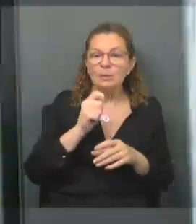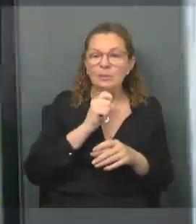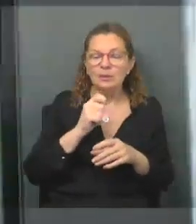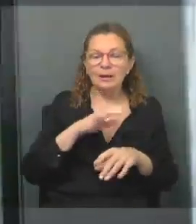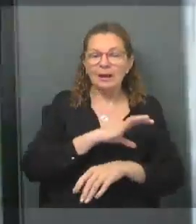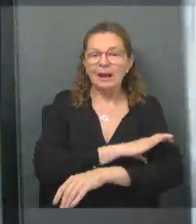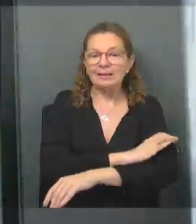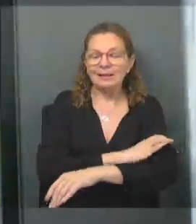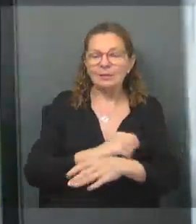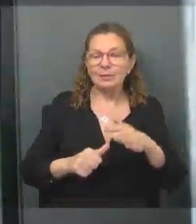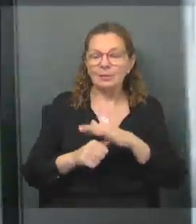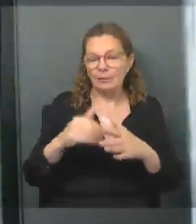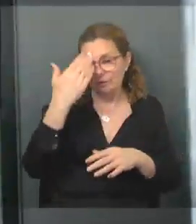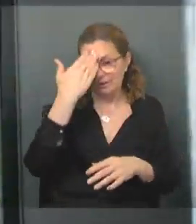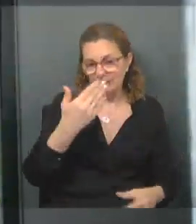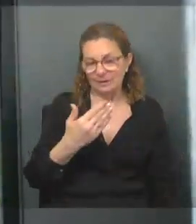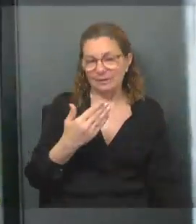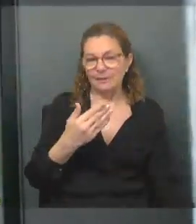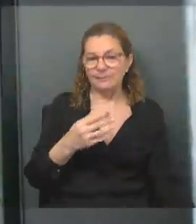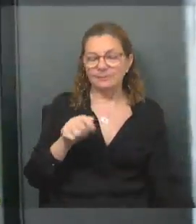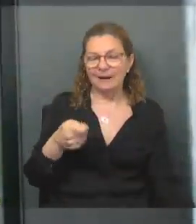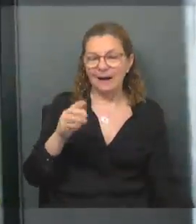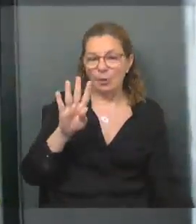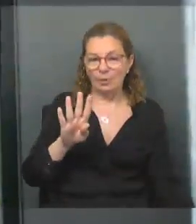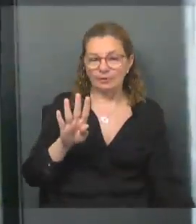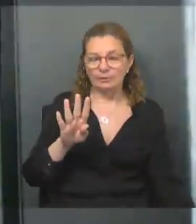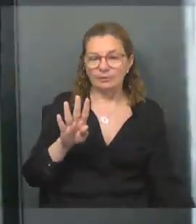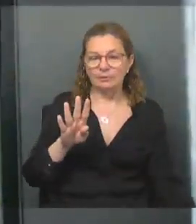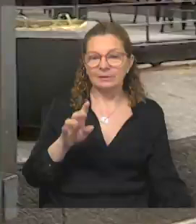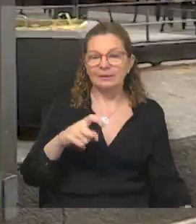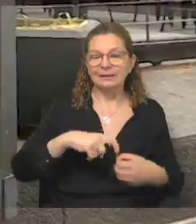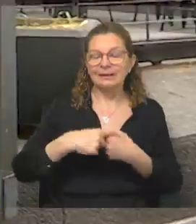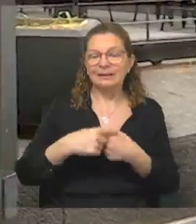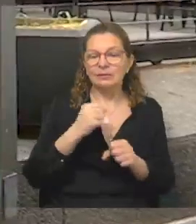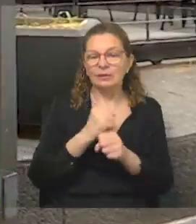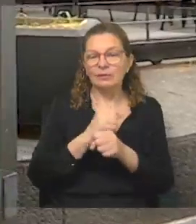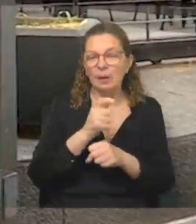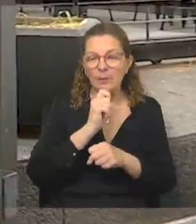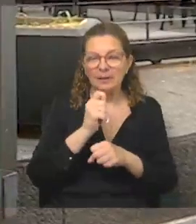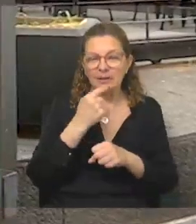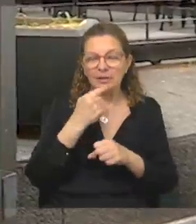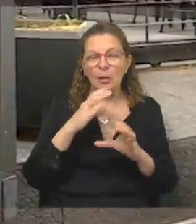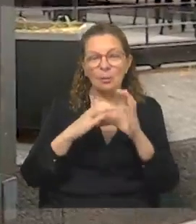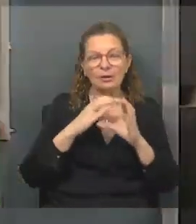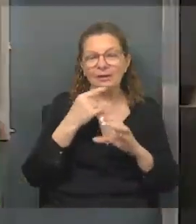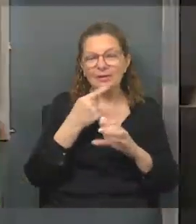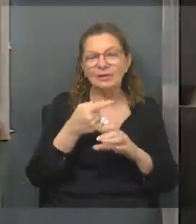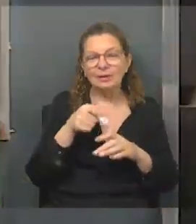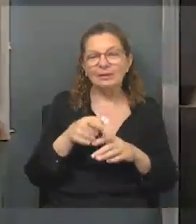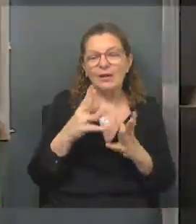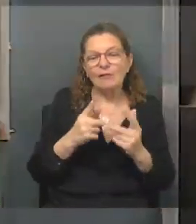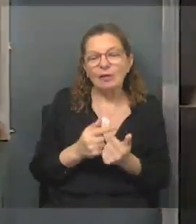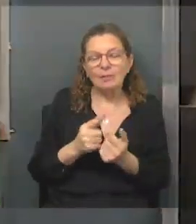candidato presidencial frenteamplista yamandu ors en Canal 4 el sindicato de los trabajadores de los medios de comunicación consideran que este